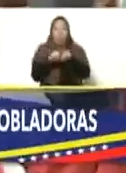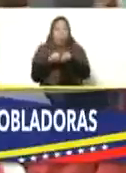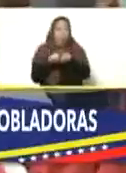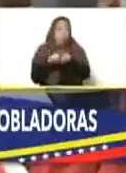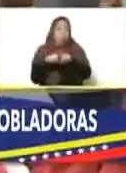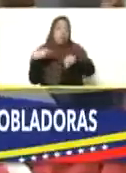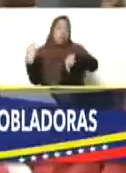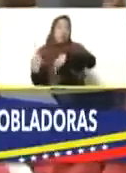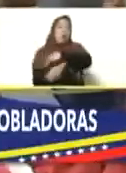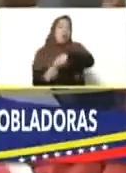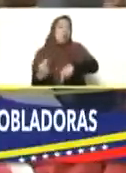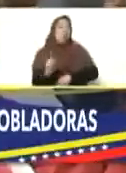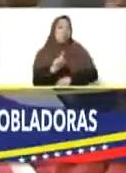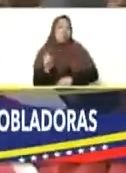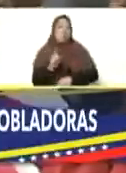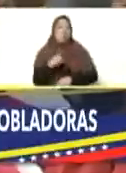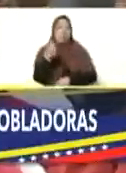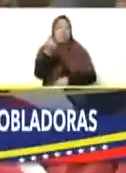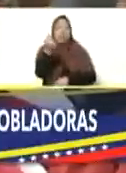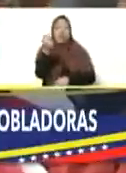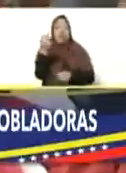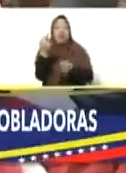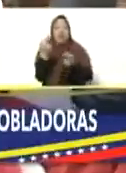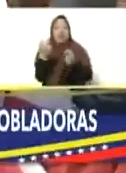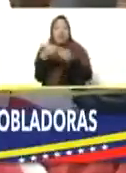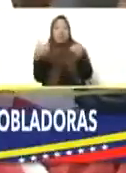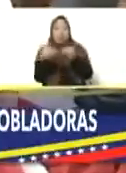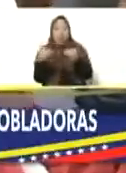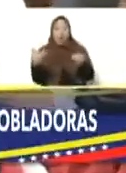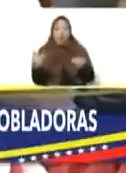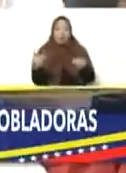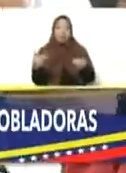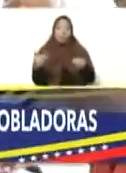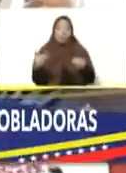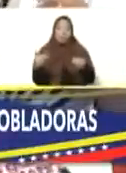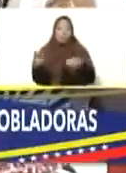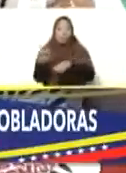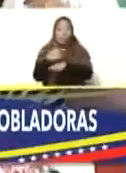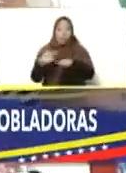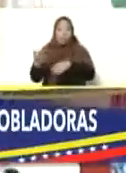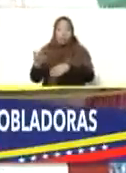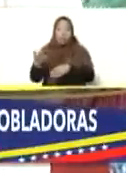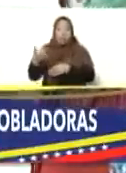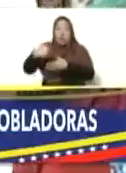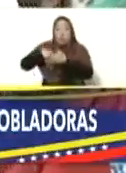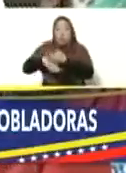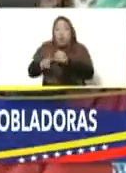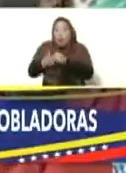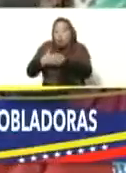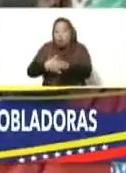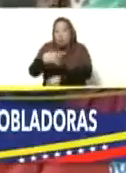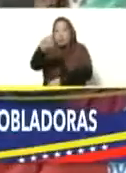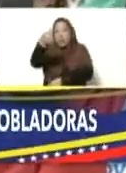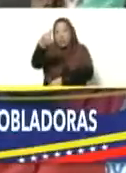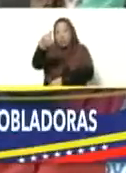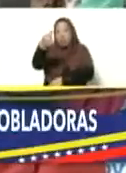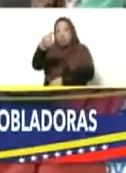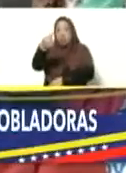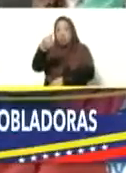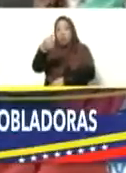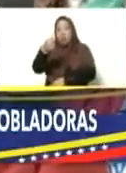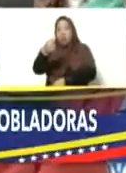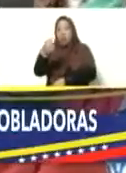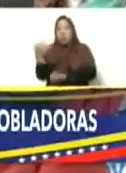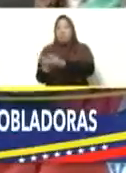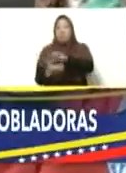revolución sino para tener puede meterse al dial en los bolsillos y ciertamente